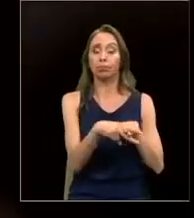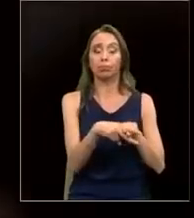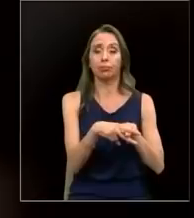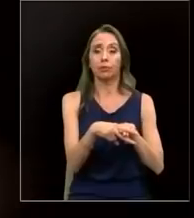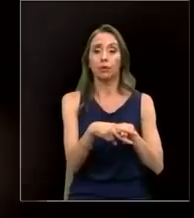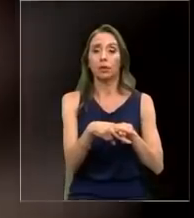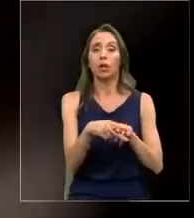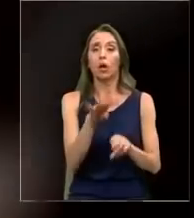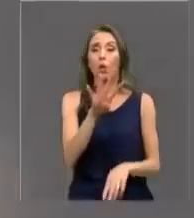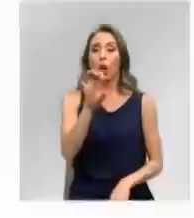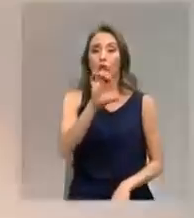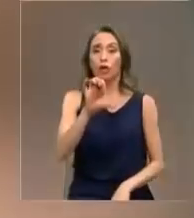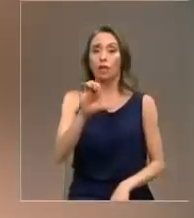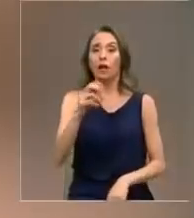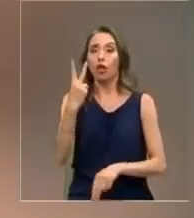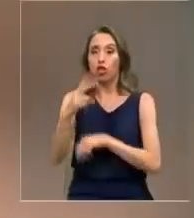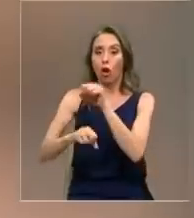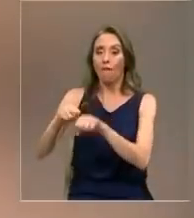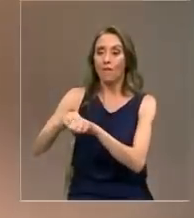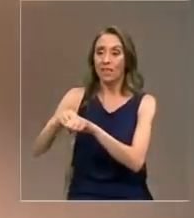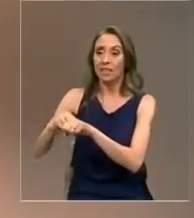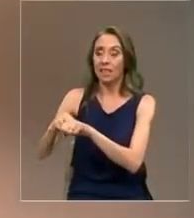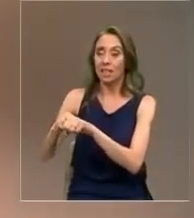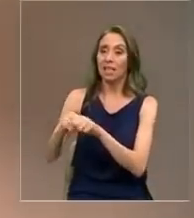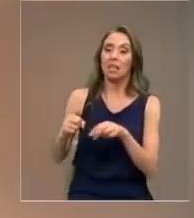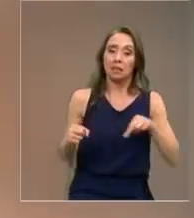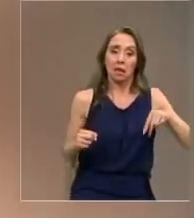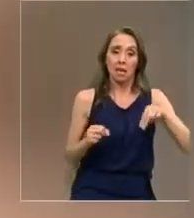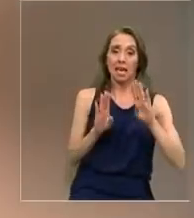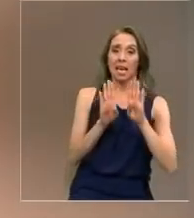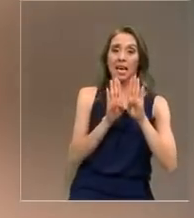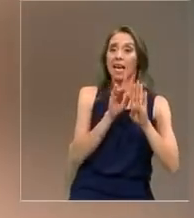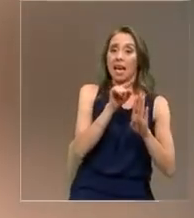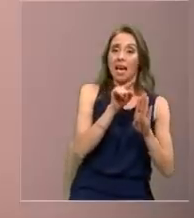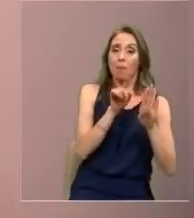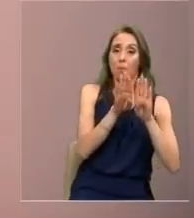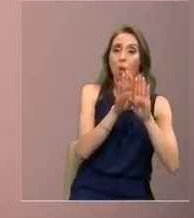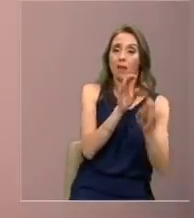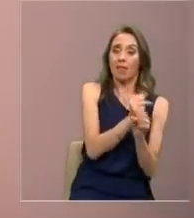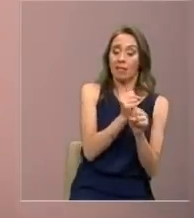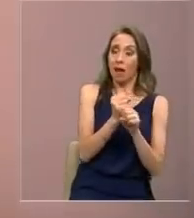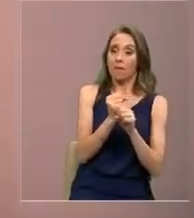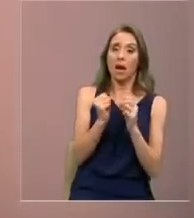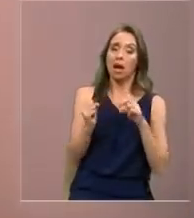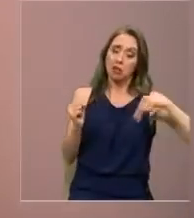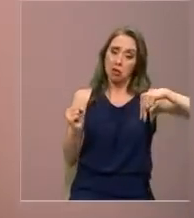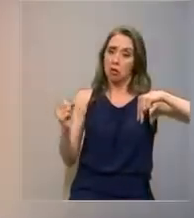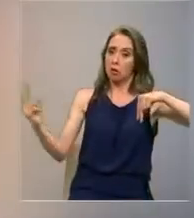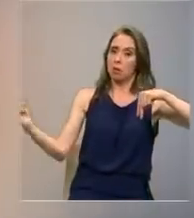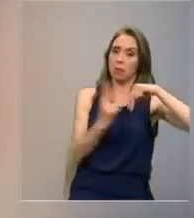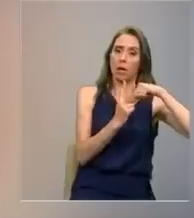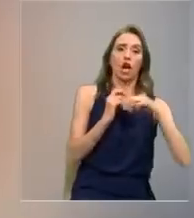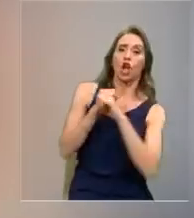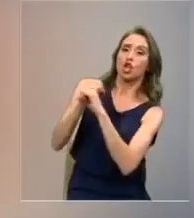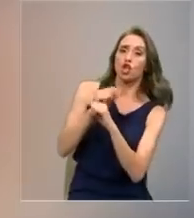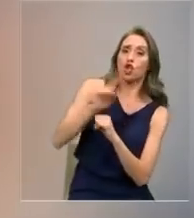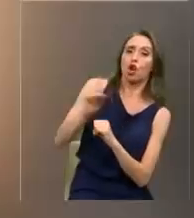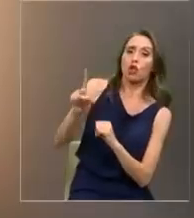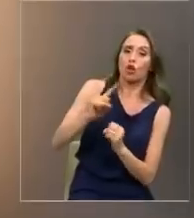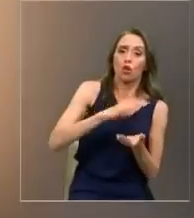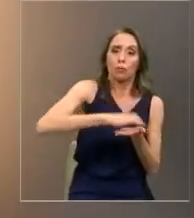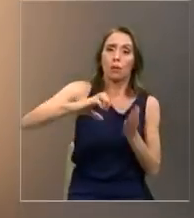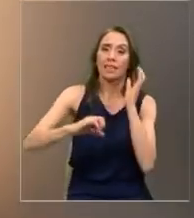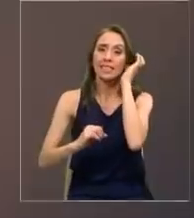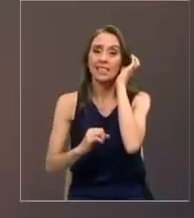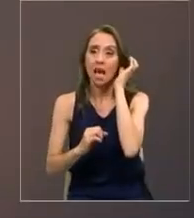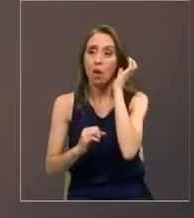4 de enero y dos sujetos en bicicleta lo abordaron en la puerta de su lugar de trabajo. Una eventual resistencia al robo de su celular